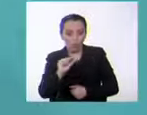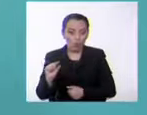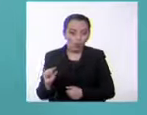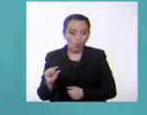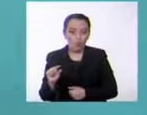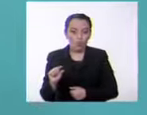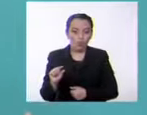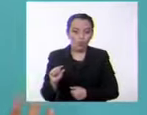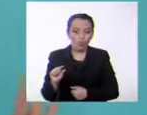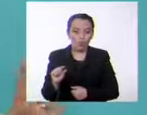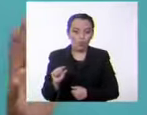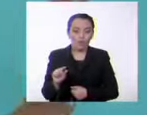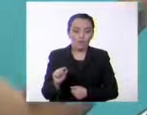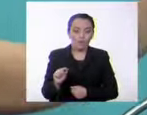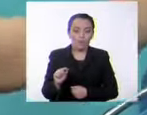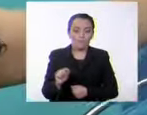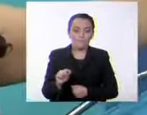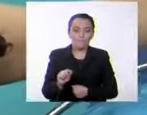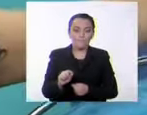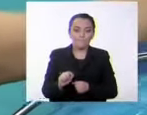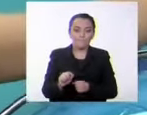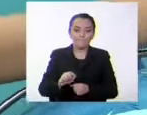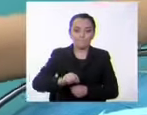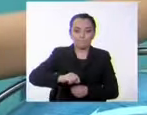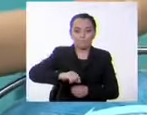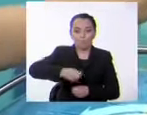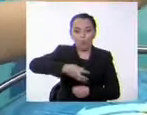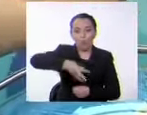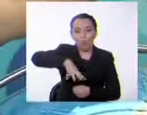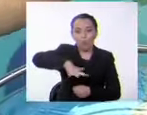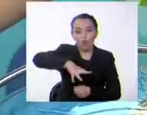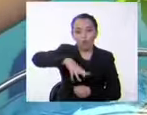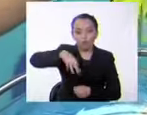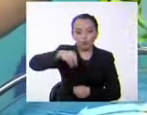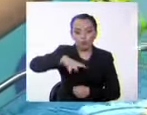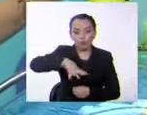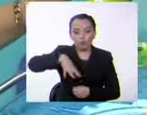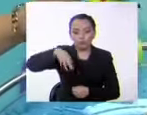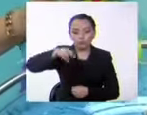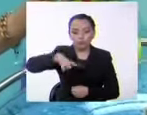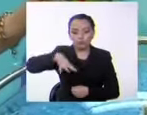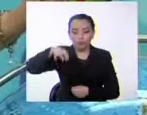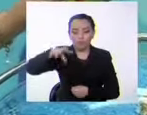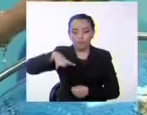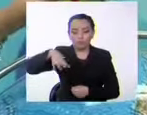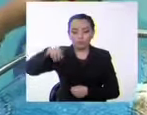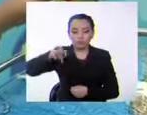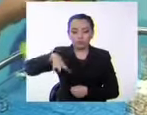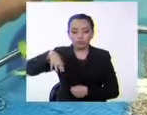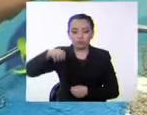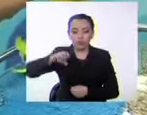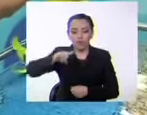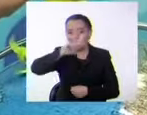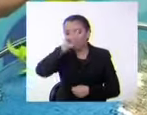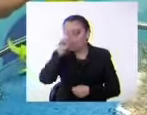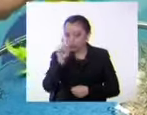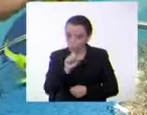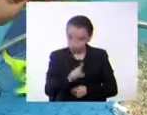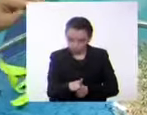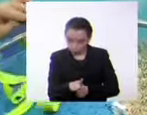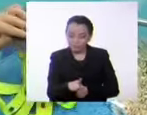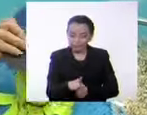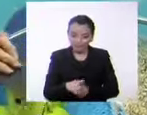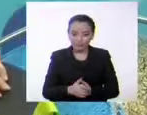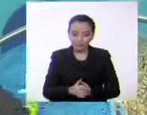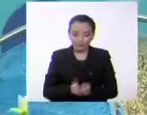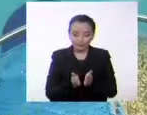Pulpo Preguntón. Ah, o sea que como nosotros estábamos hablando de los navegantes, él se les pegó a los españoles y navegó el pulpo hasta Claro, aquí.